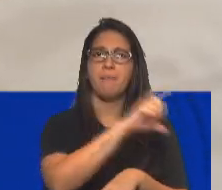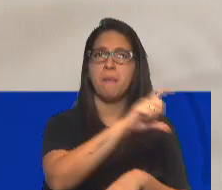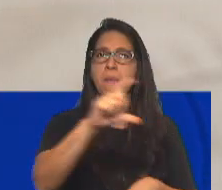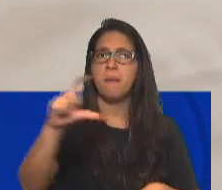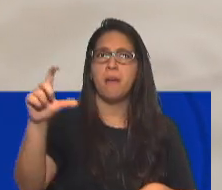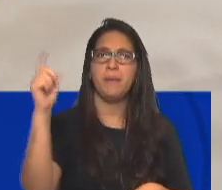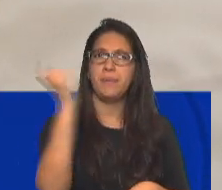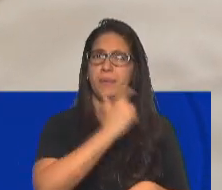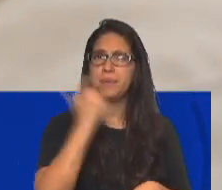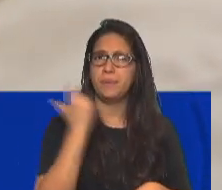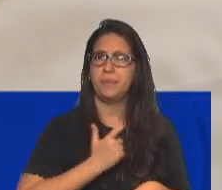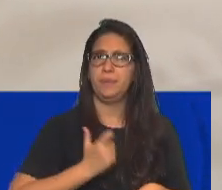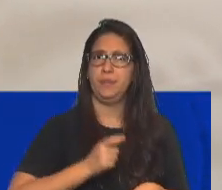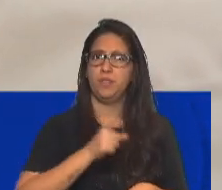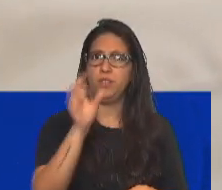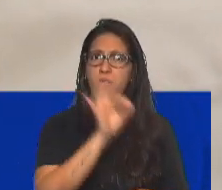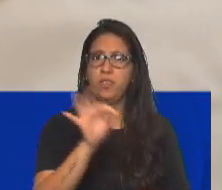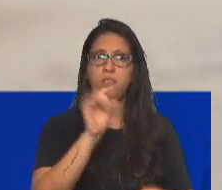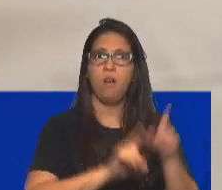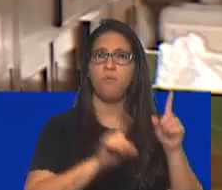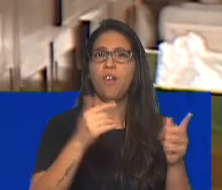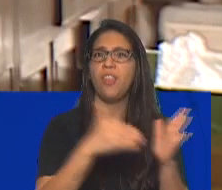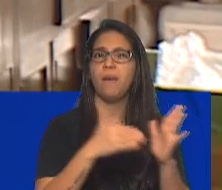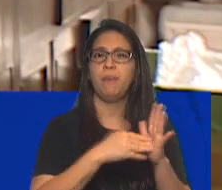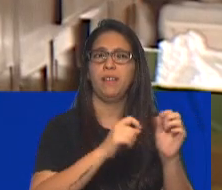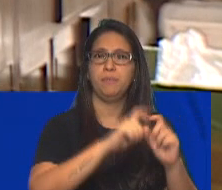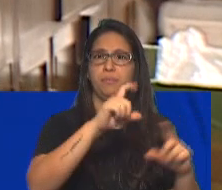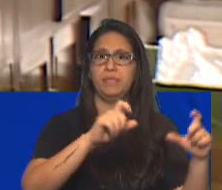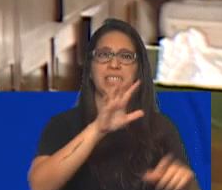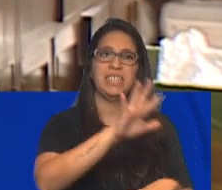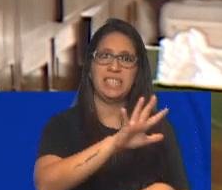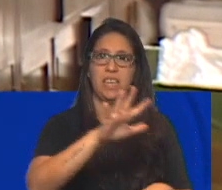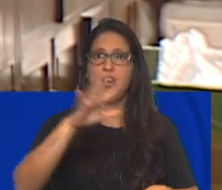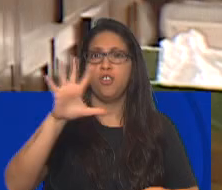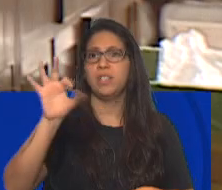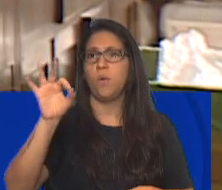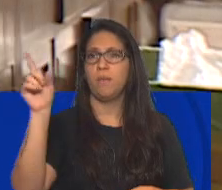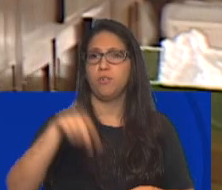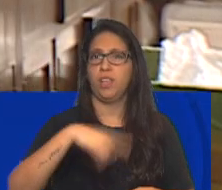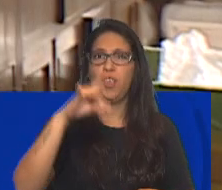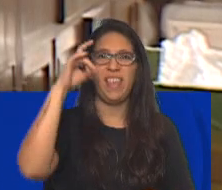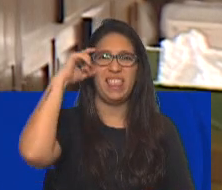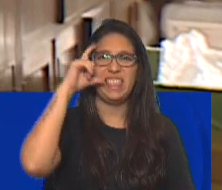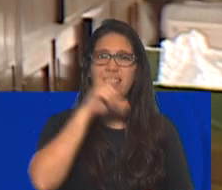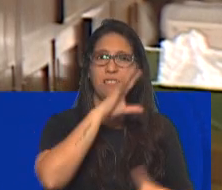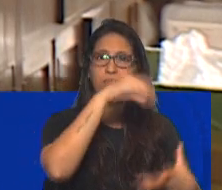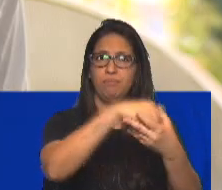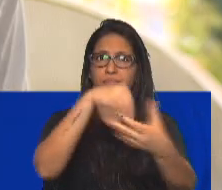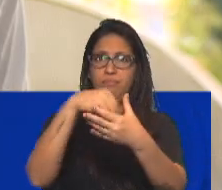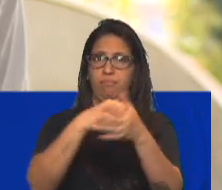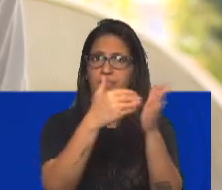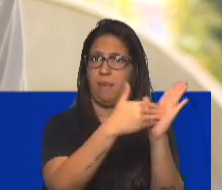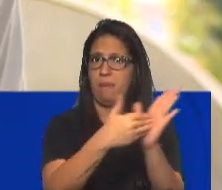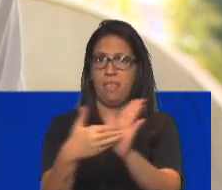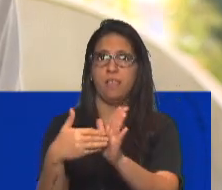muchas lociones, entre los cuales varían su concentración, que puede variar entre un 5 y un 50%. Y hay que informar a la